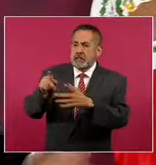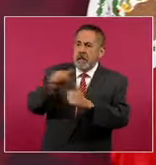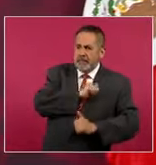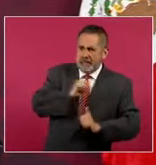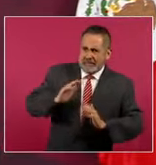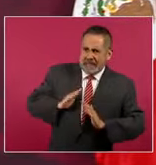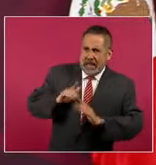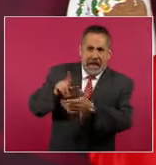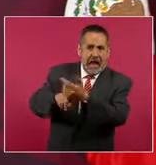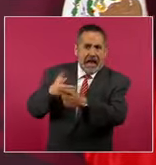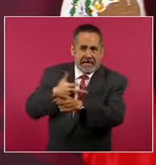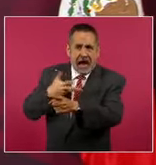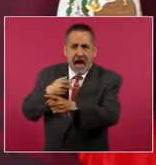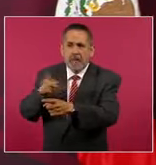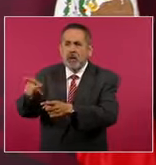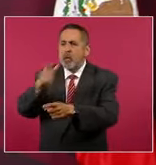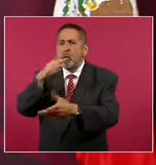poder